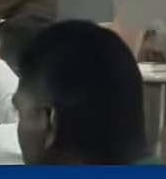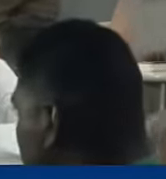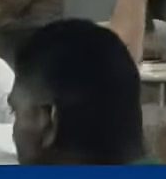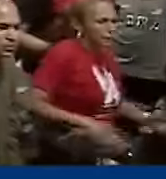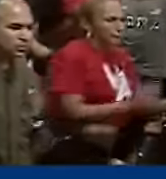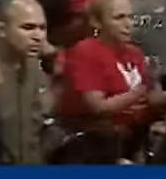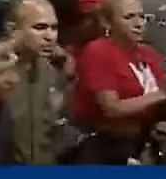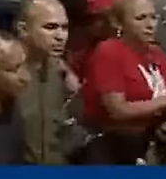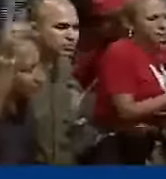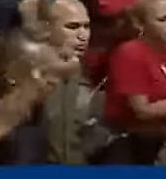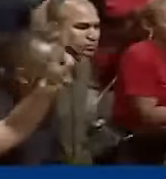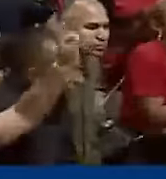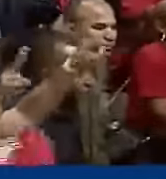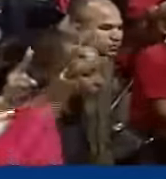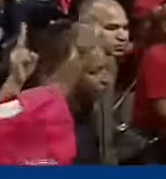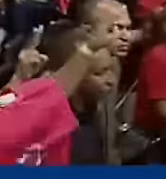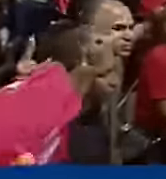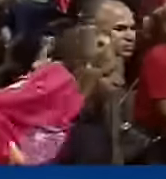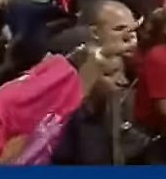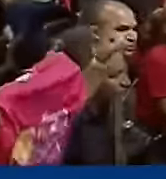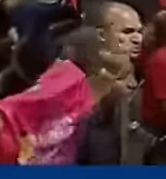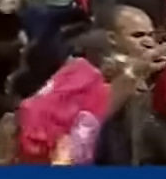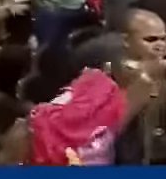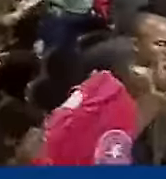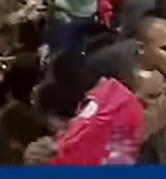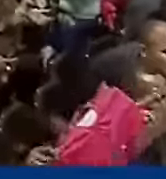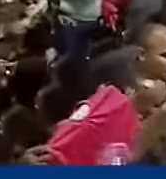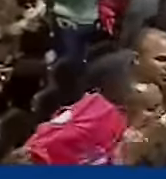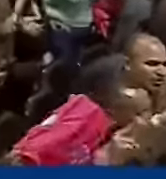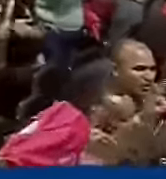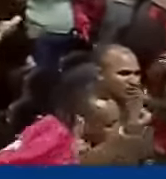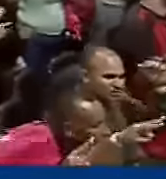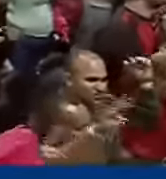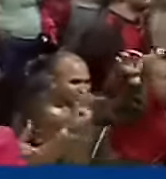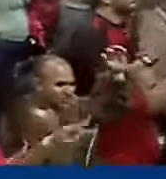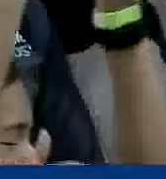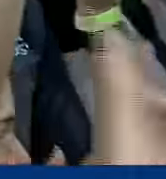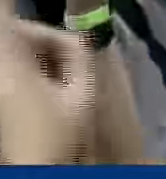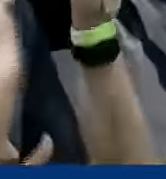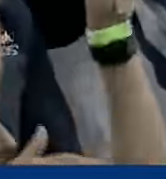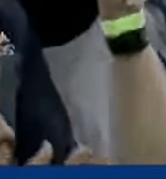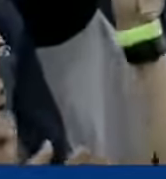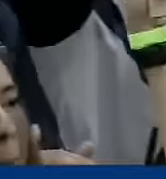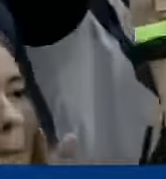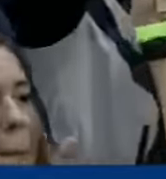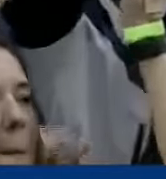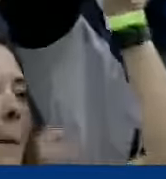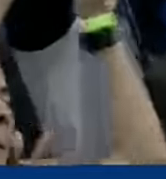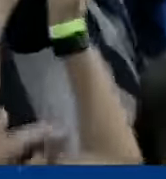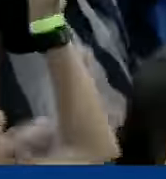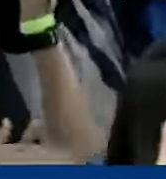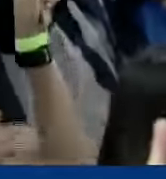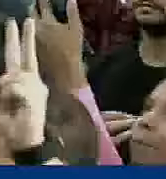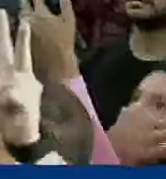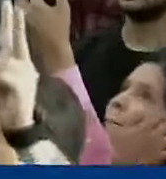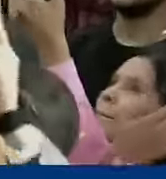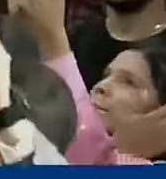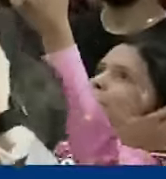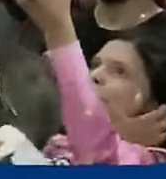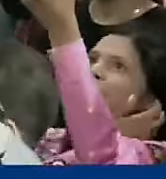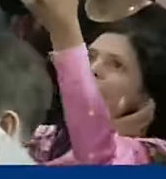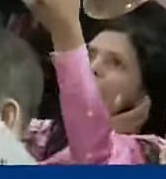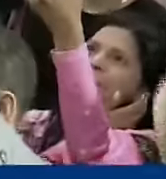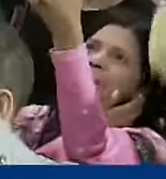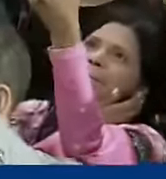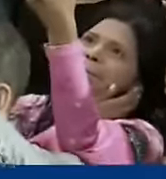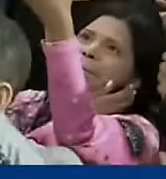¡Hey! Con tus dos manos arriba, con la señal de costumbre, con la B de la victoria, la B de Venezuela,